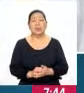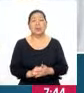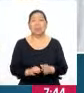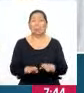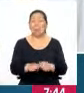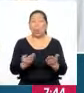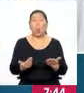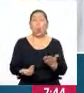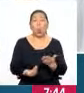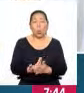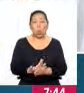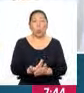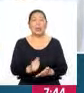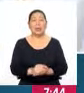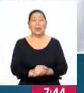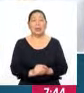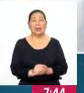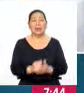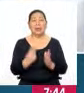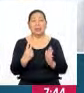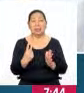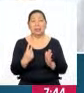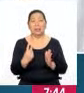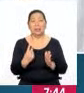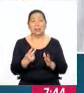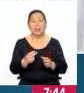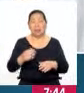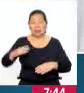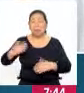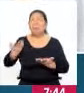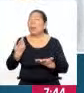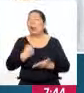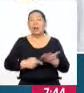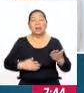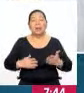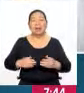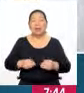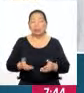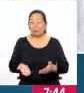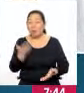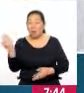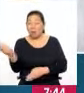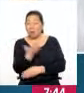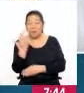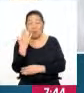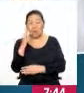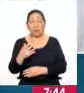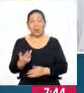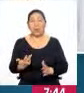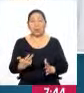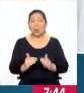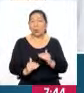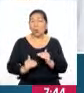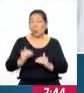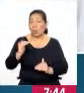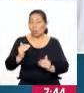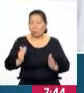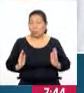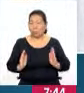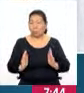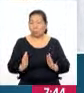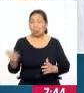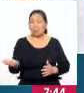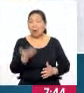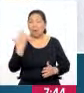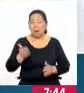aperturado siete nuevas narcopistas, ¿no? Y estos pues tienen su peculiaridad, que tienen entre 40 y 80 metros de ancho y de 1.000 a